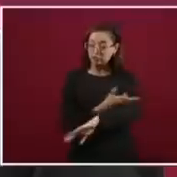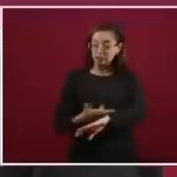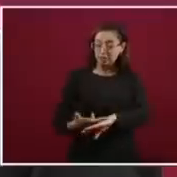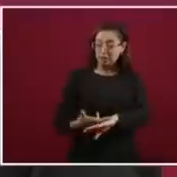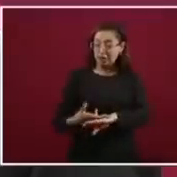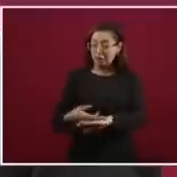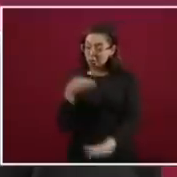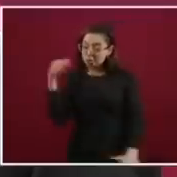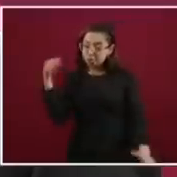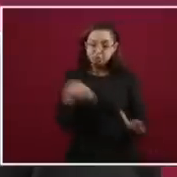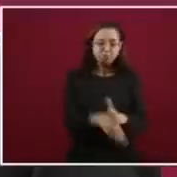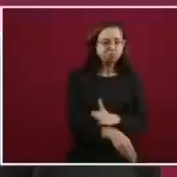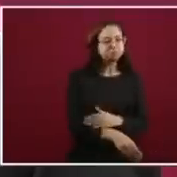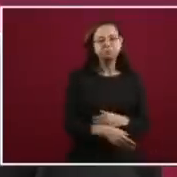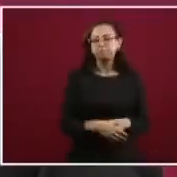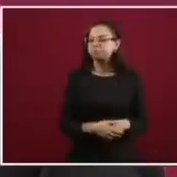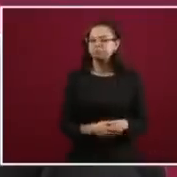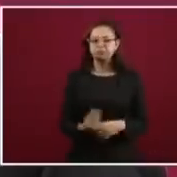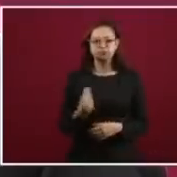con la familia